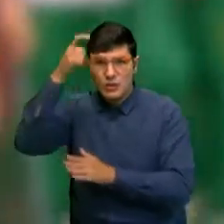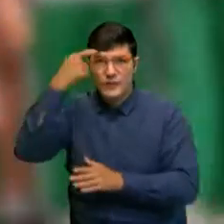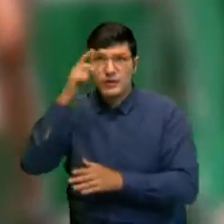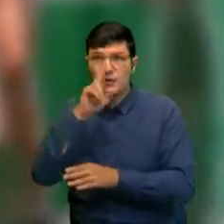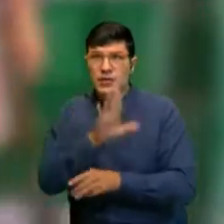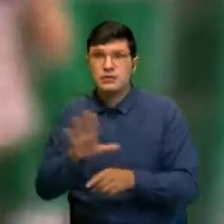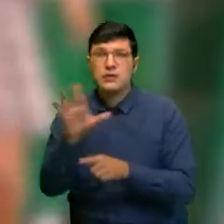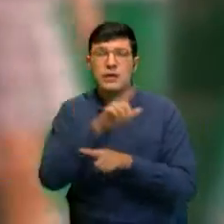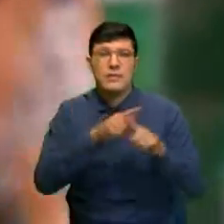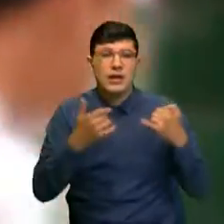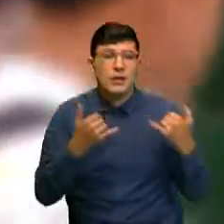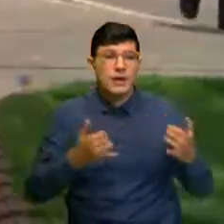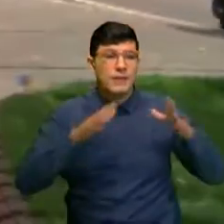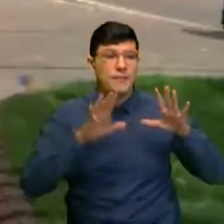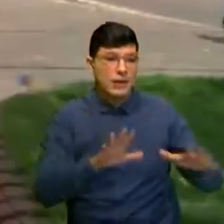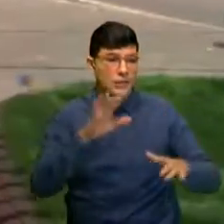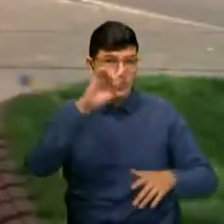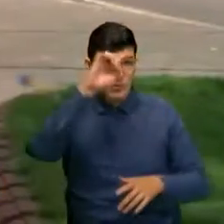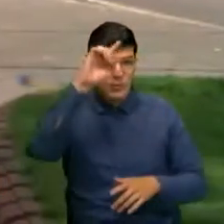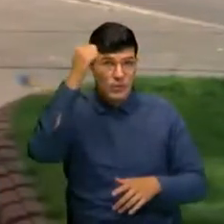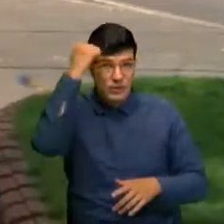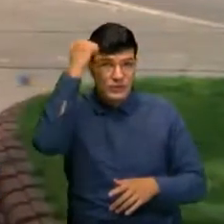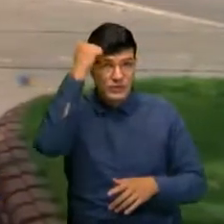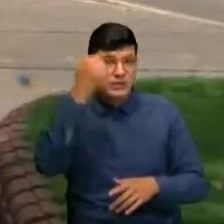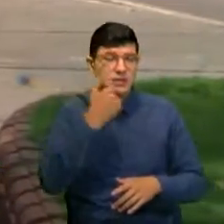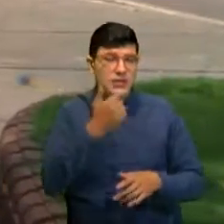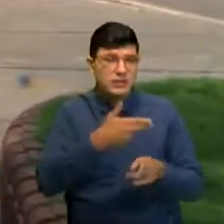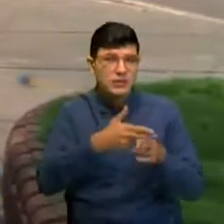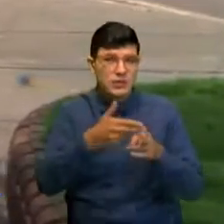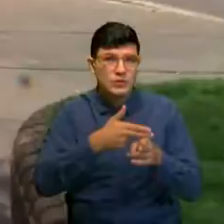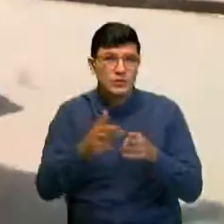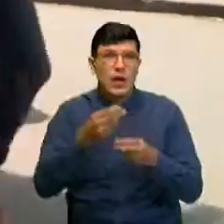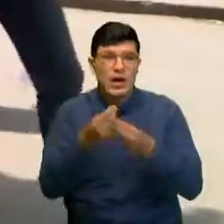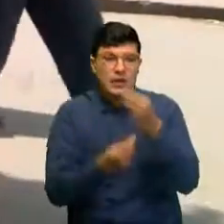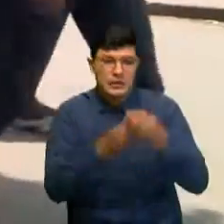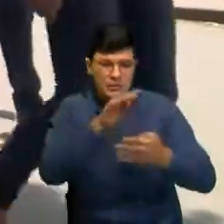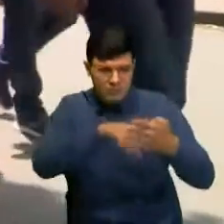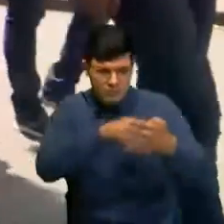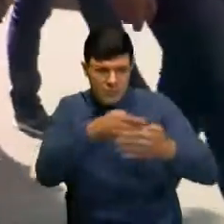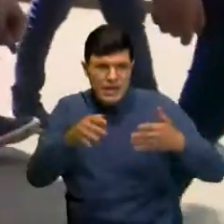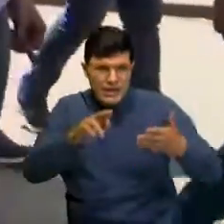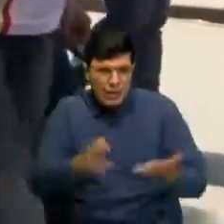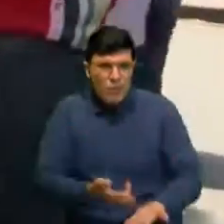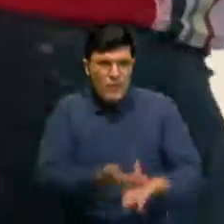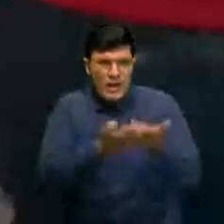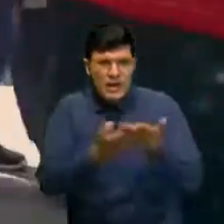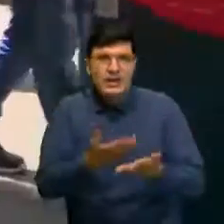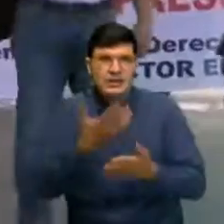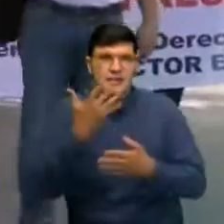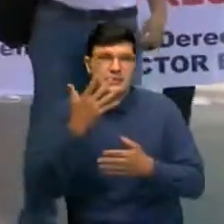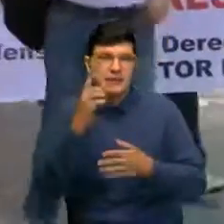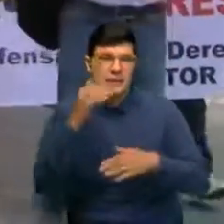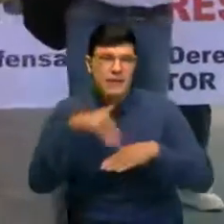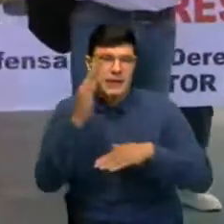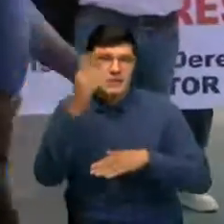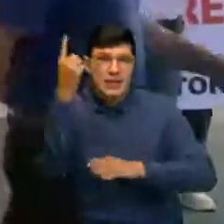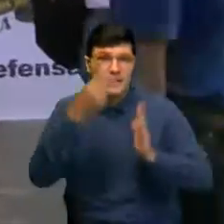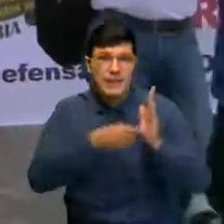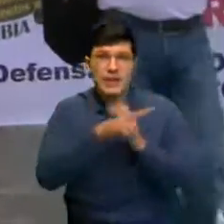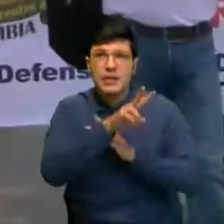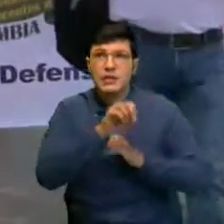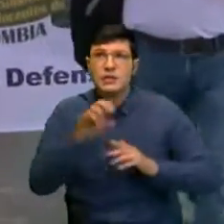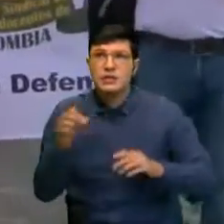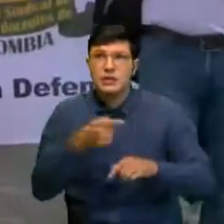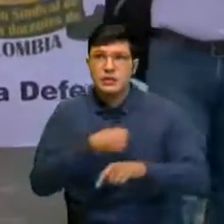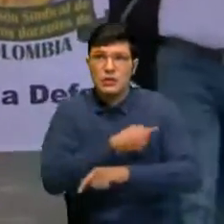explicaron que se buscará un cronograma de recuperación de clases para completar las más de 1200 horas